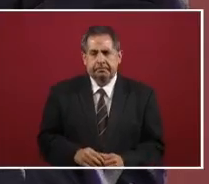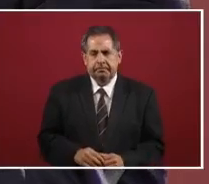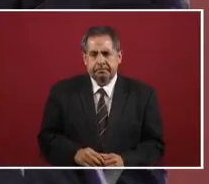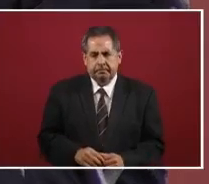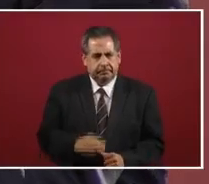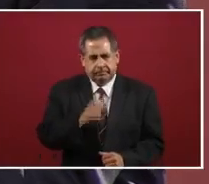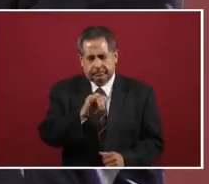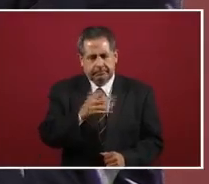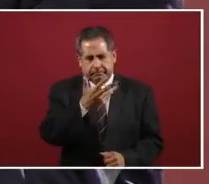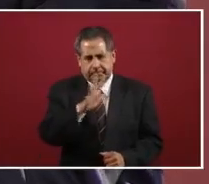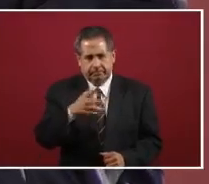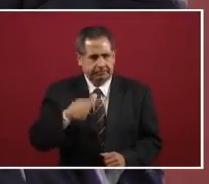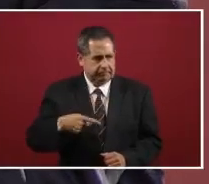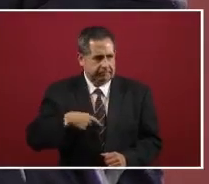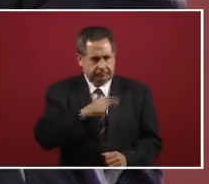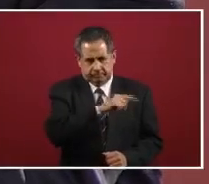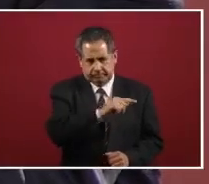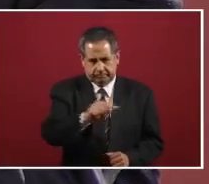así 10.